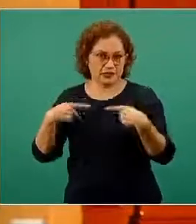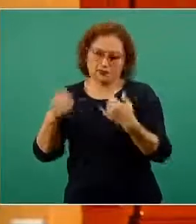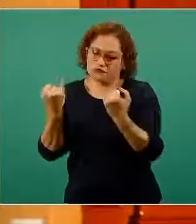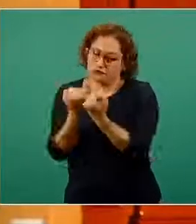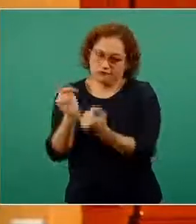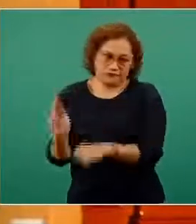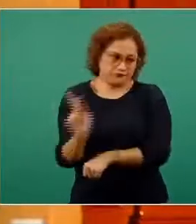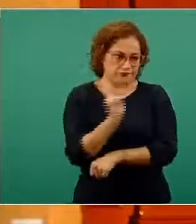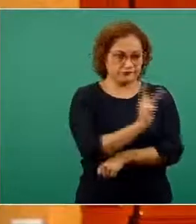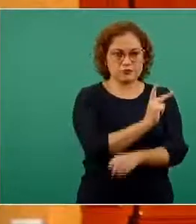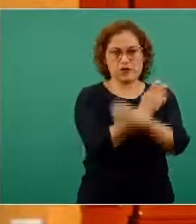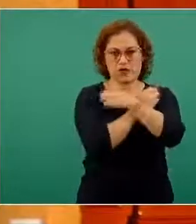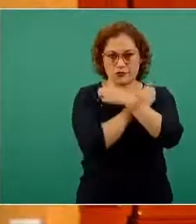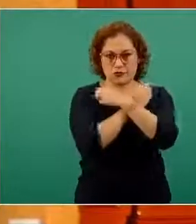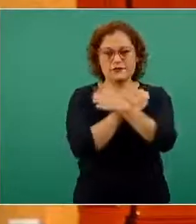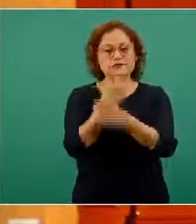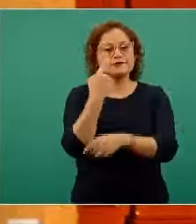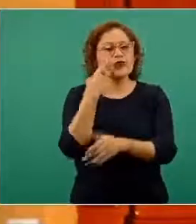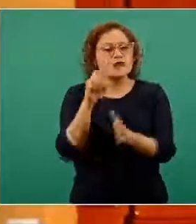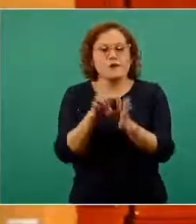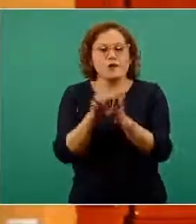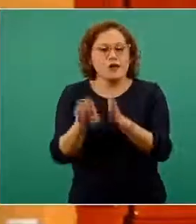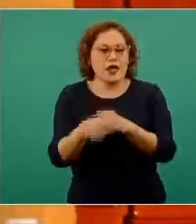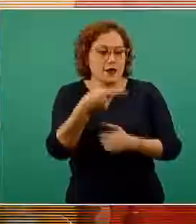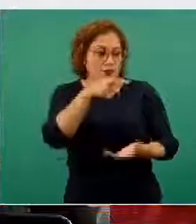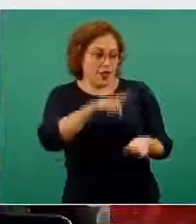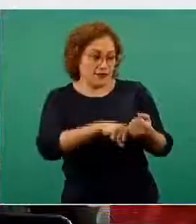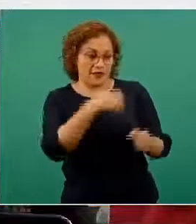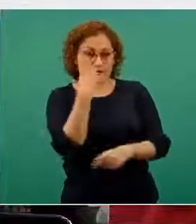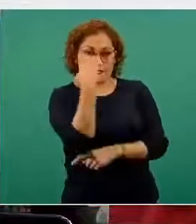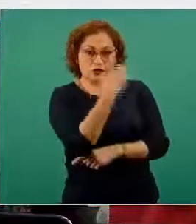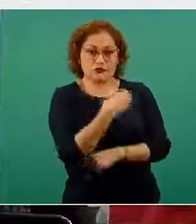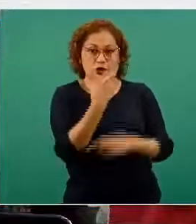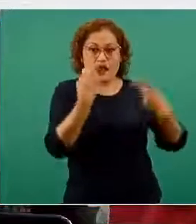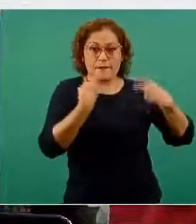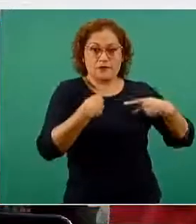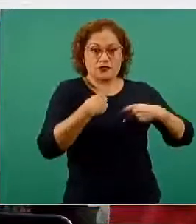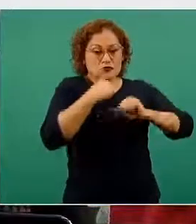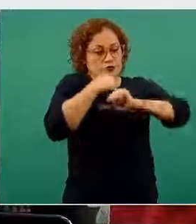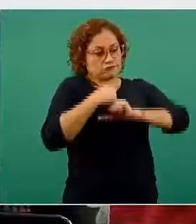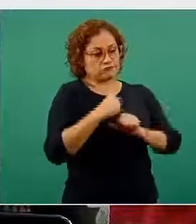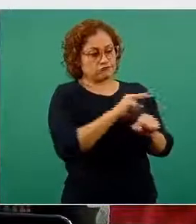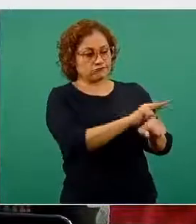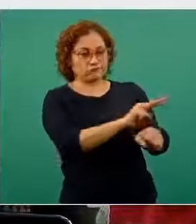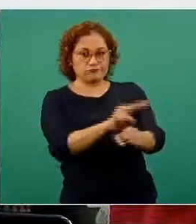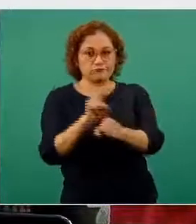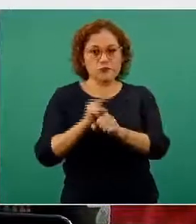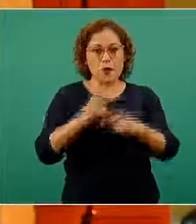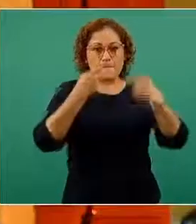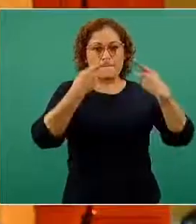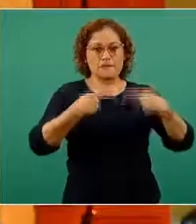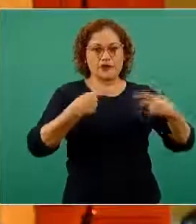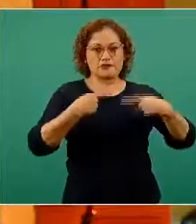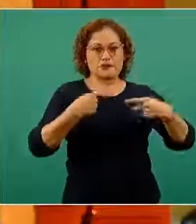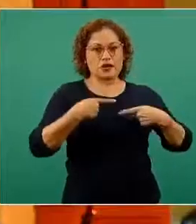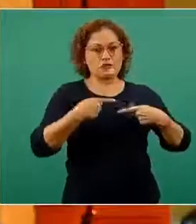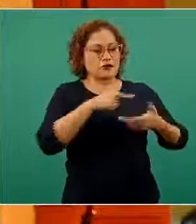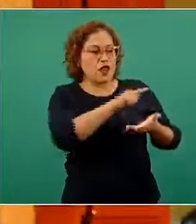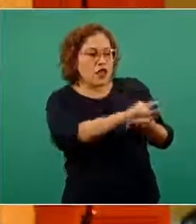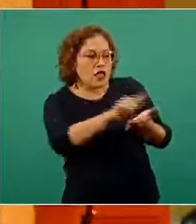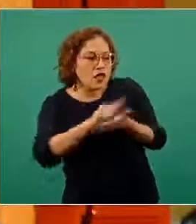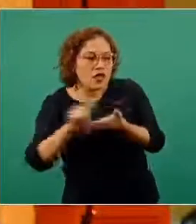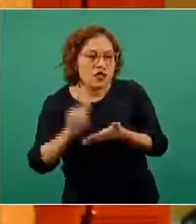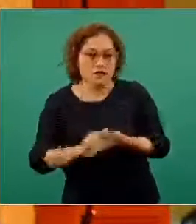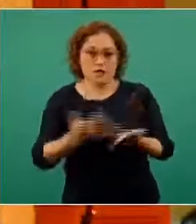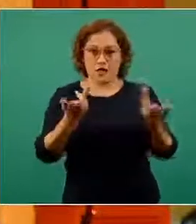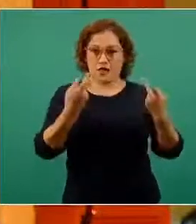ejemplo, las personas conserjes de las escuelas, las personas que limpian en las escuelas, las secretarias y